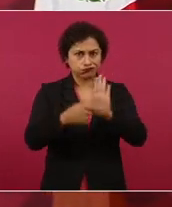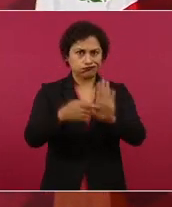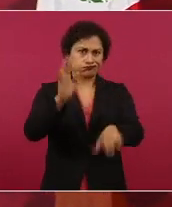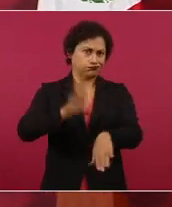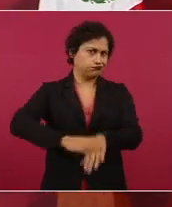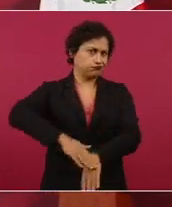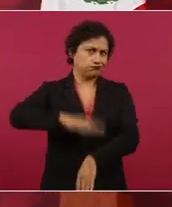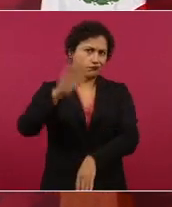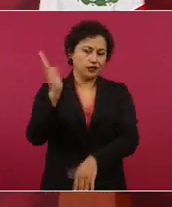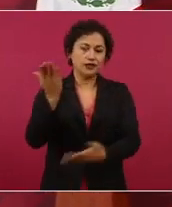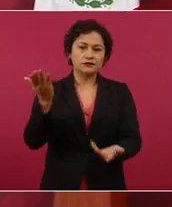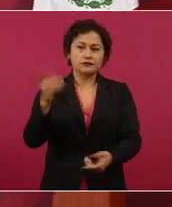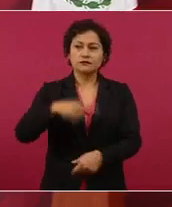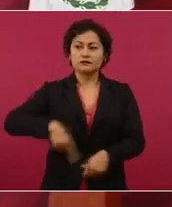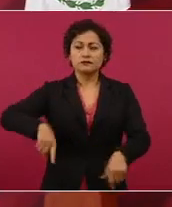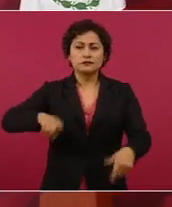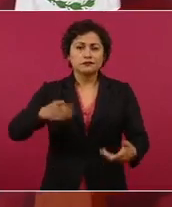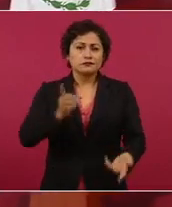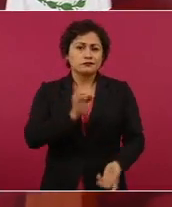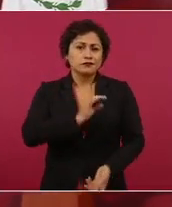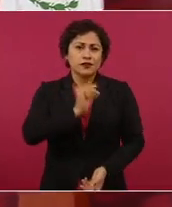Y que el que nada debe, nada teme.